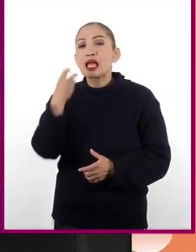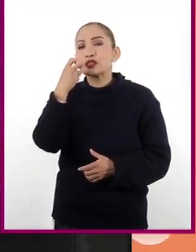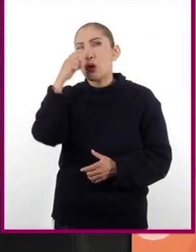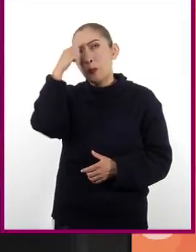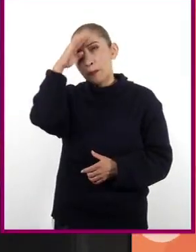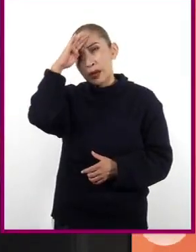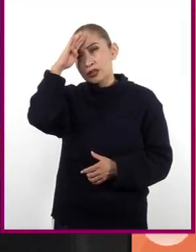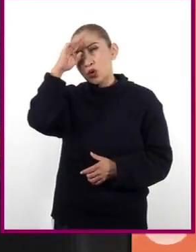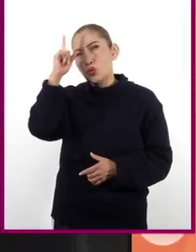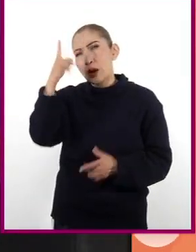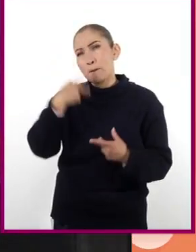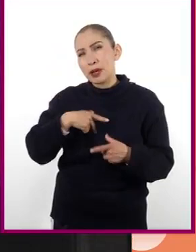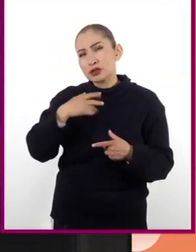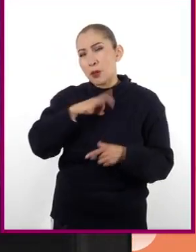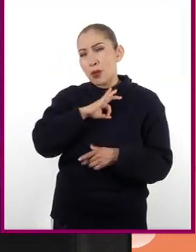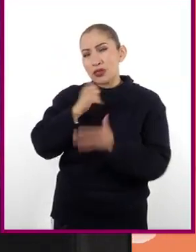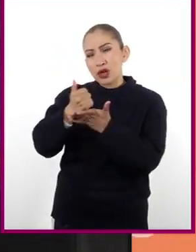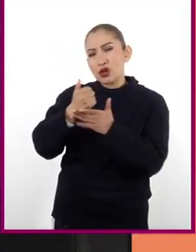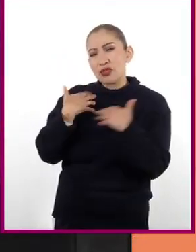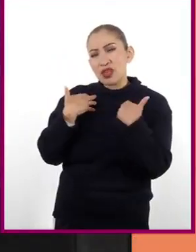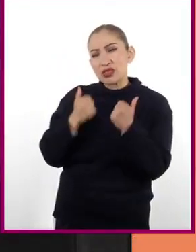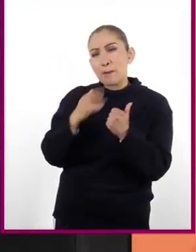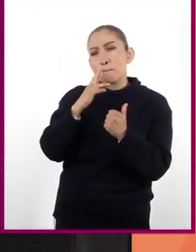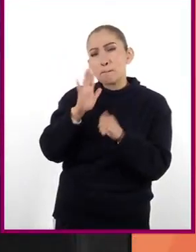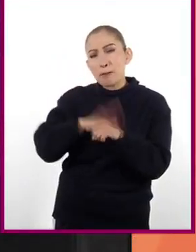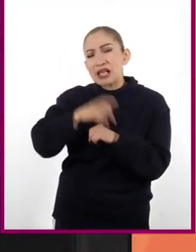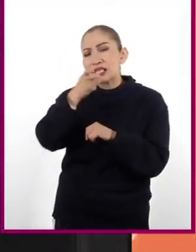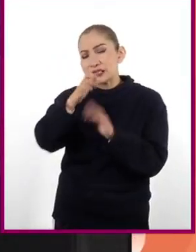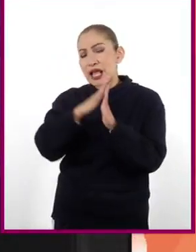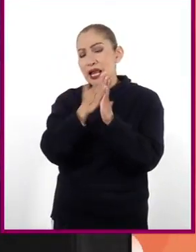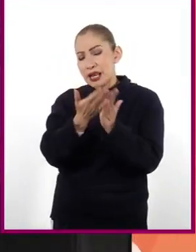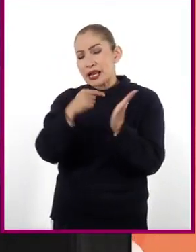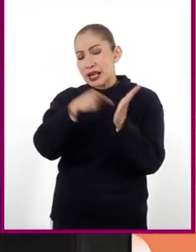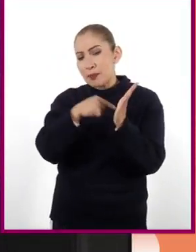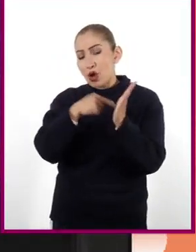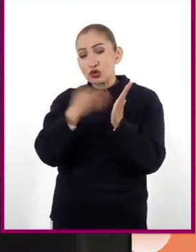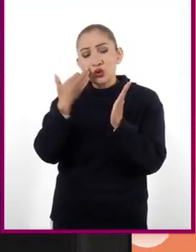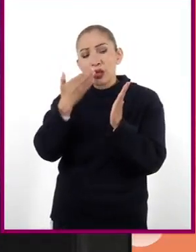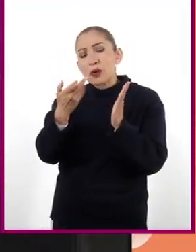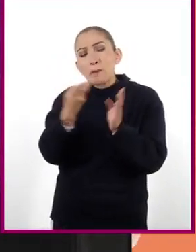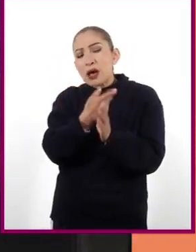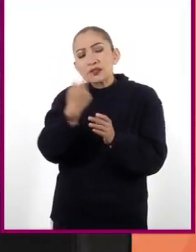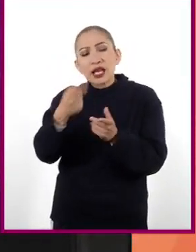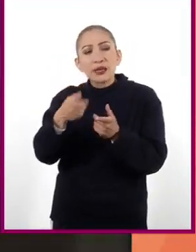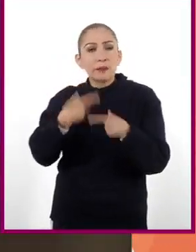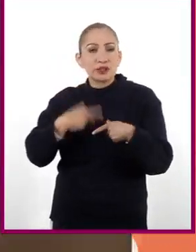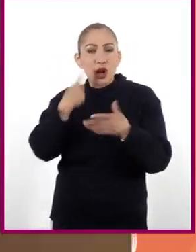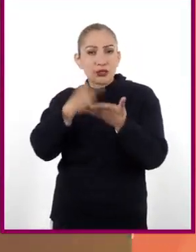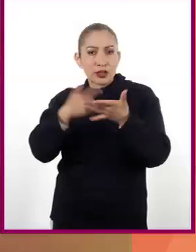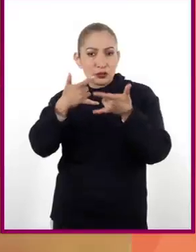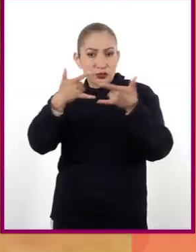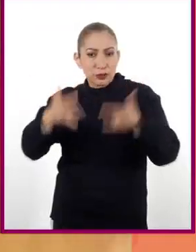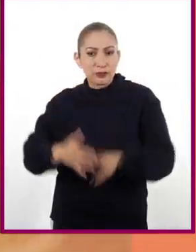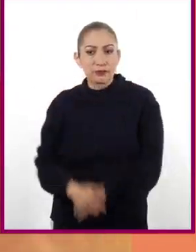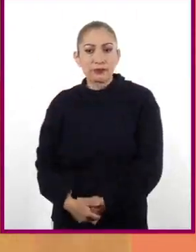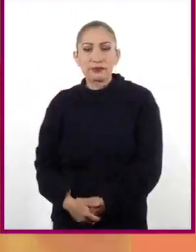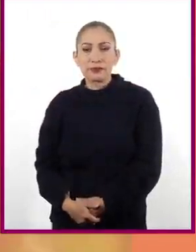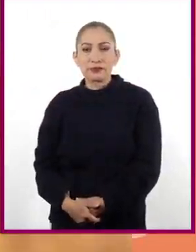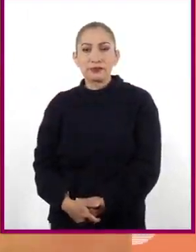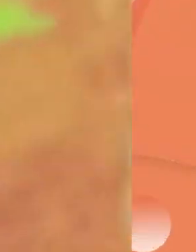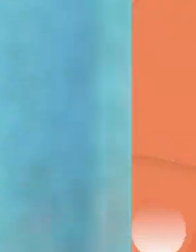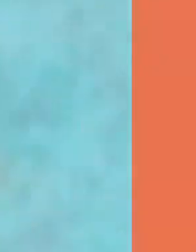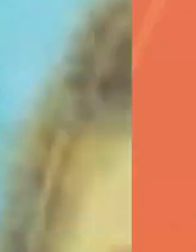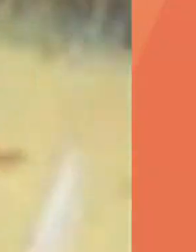Estoy pensando en alguien que nos pueda ayudar a comprender más sobre esta novela, su época y sus personajes.